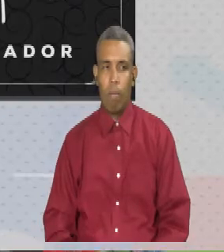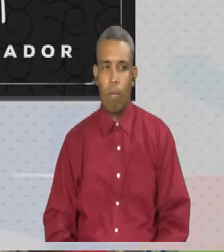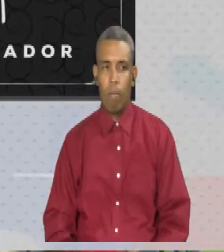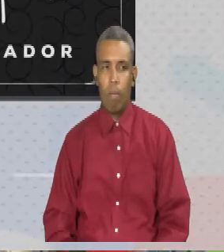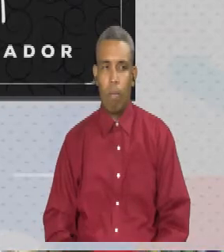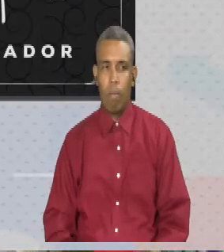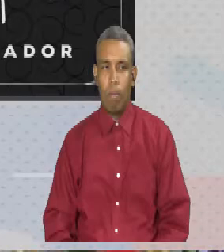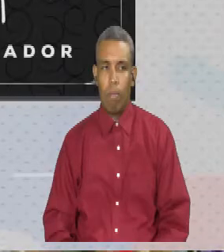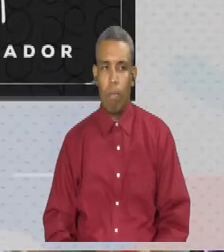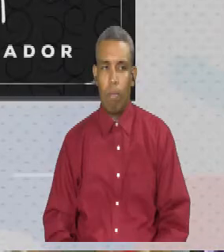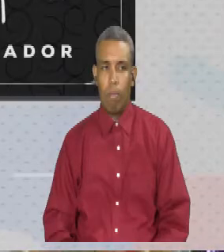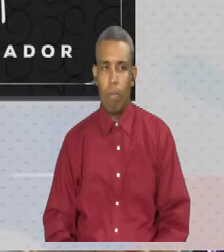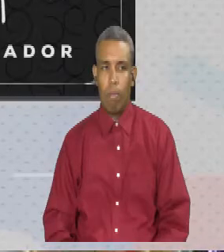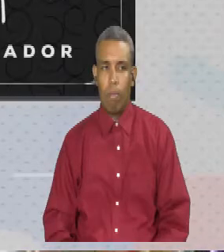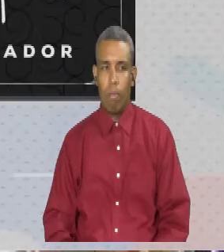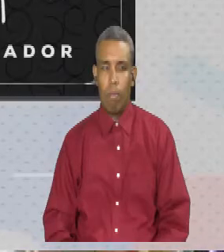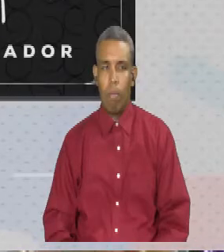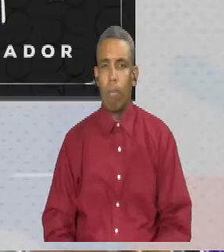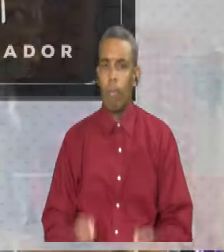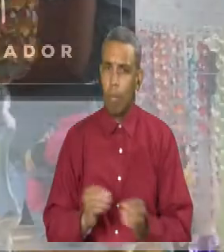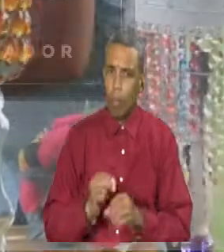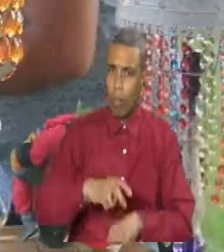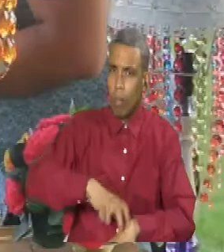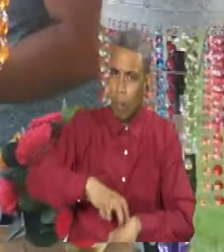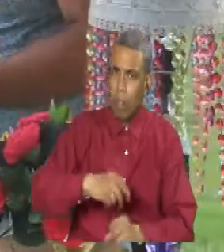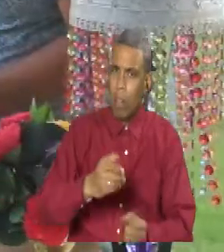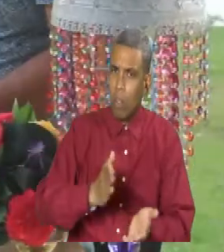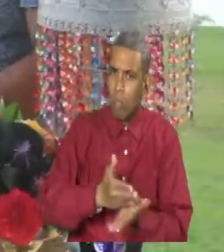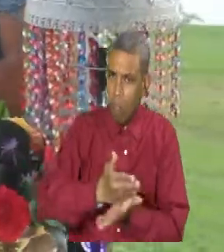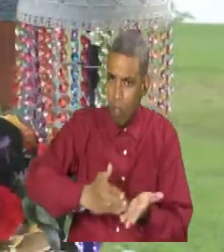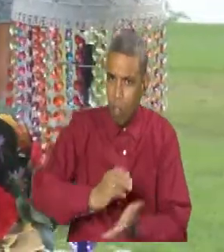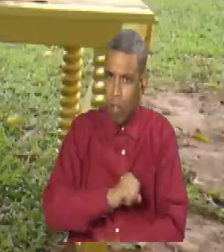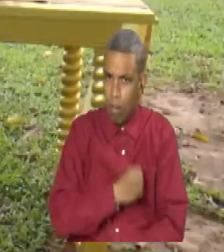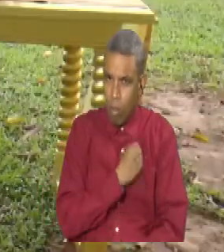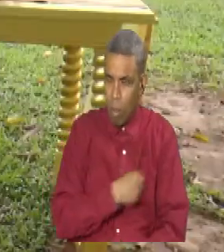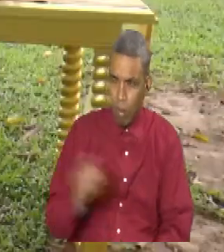Continuamos con el menaje, pásenmelos todos por favor.